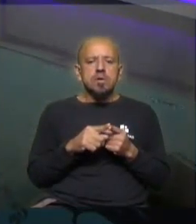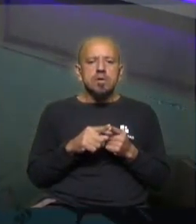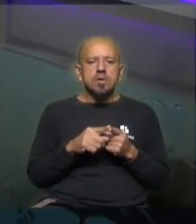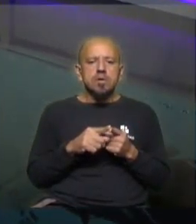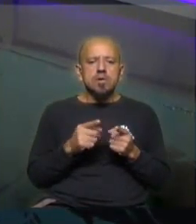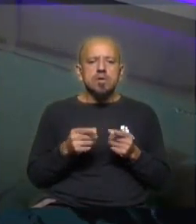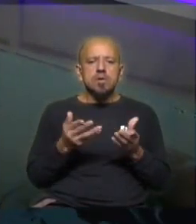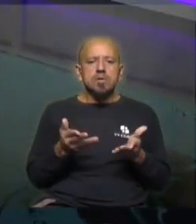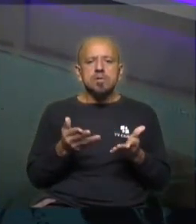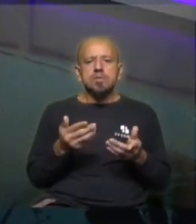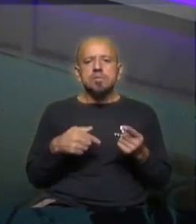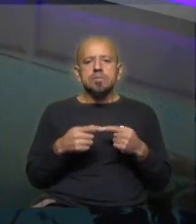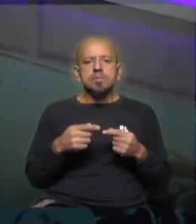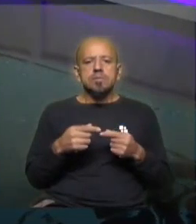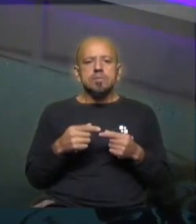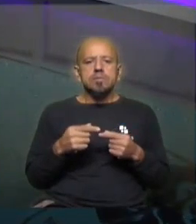claro